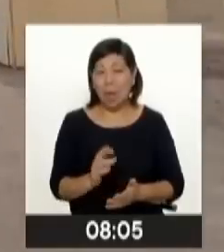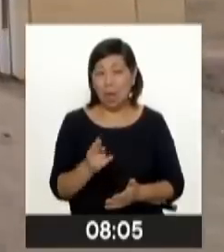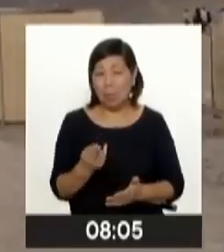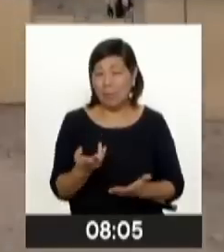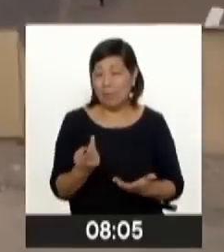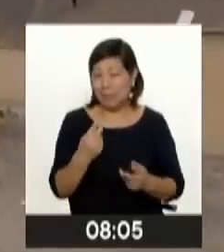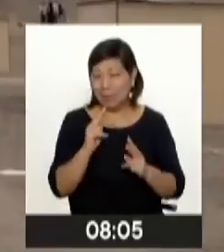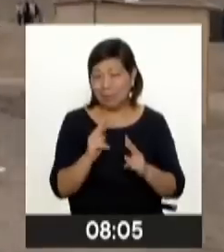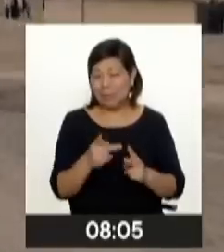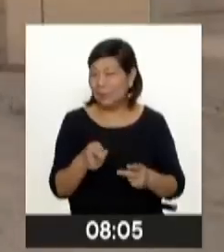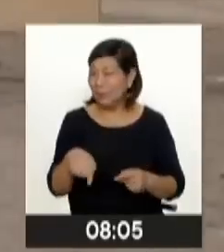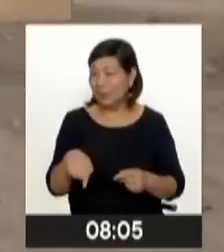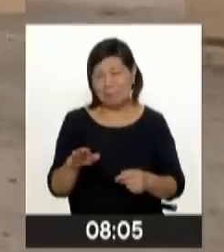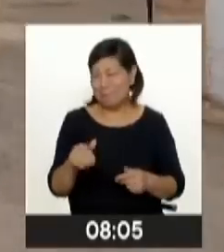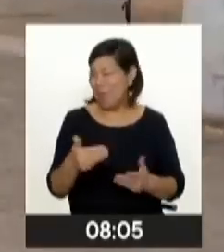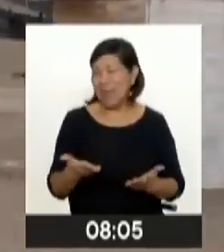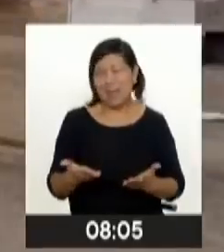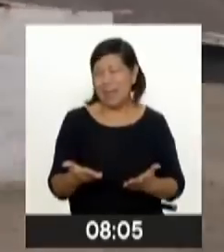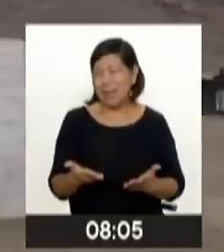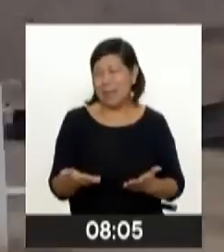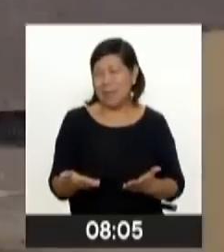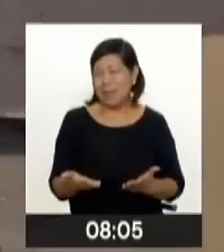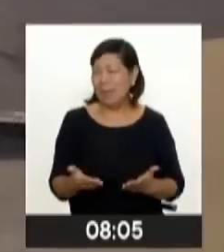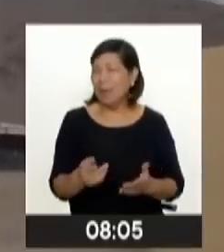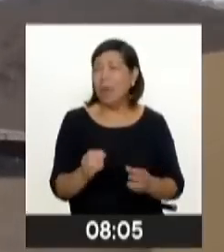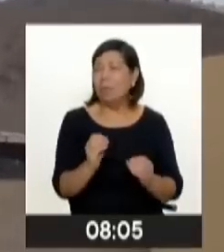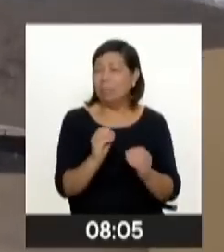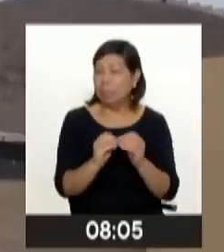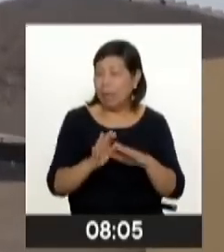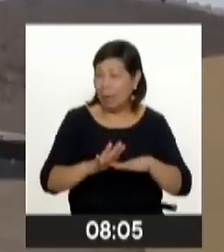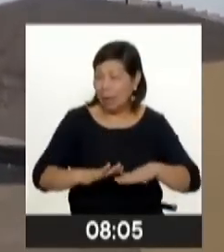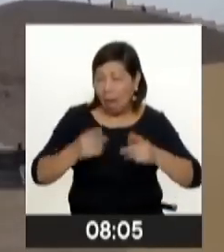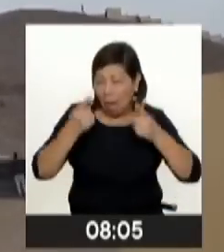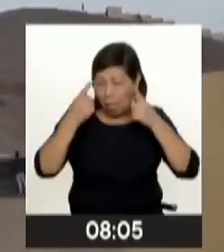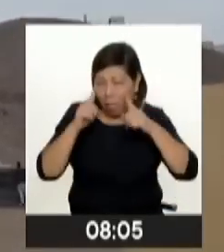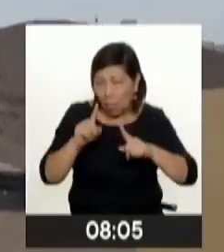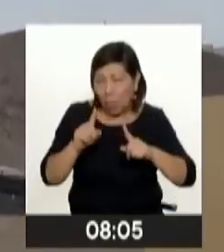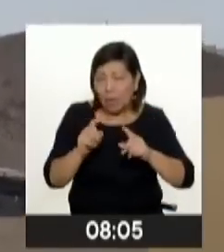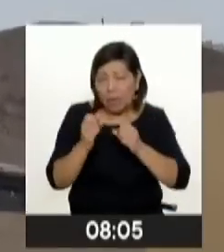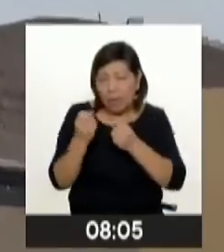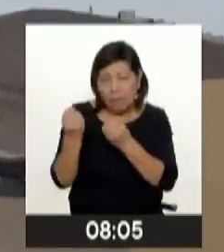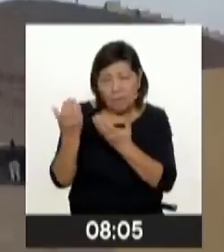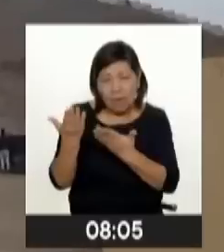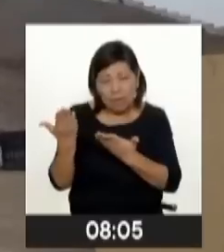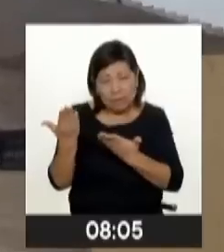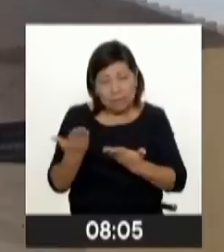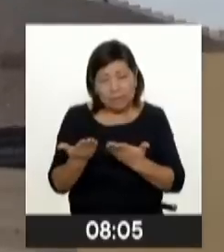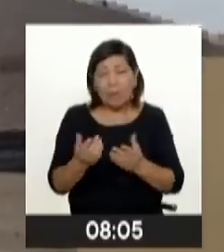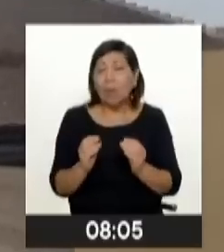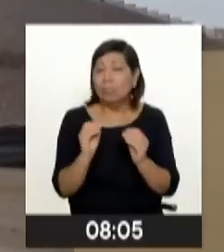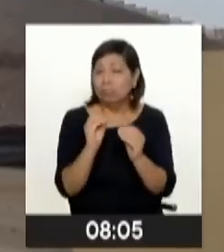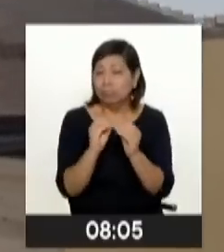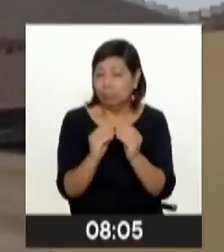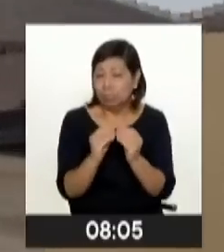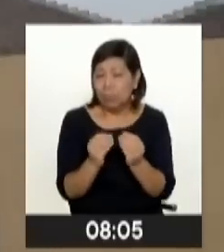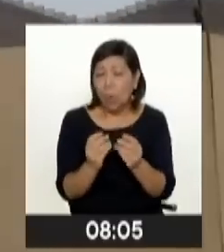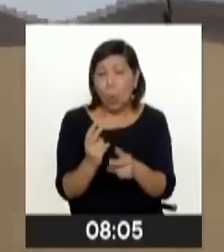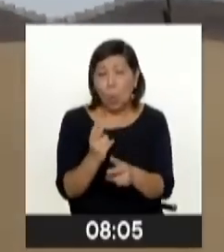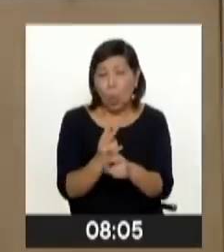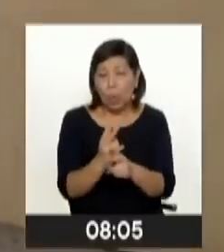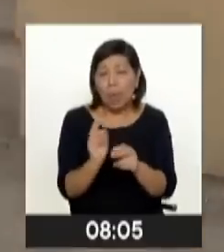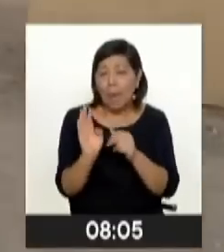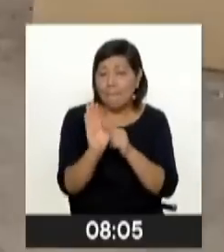es lo que se señala y se busca restablecer, de acuerdo a la información que tenemos, restablecer la